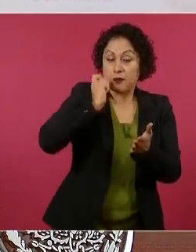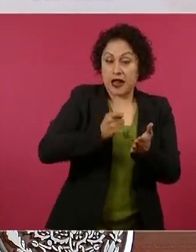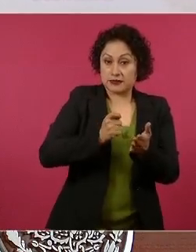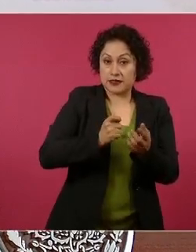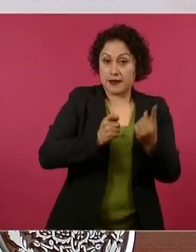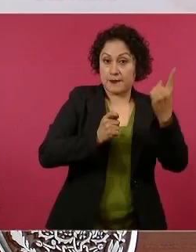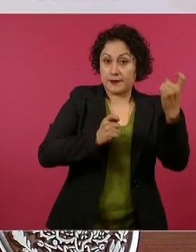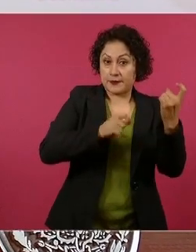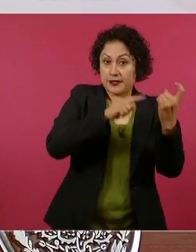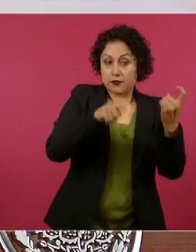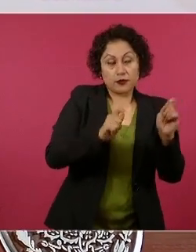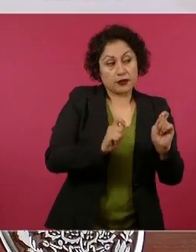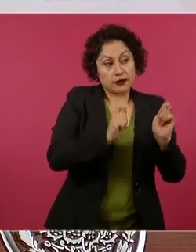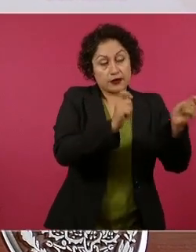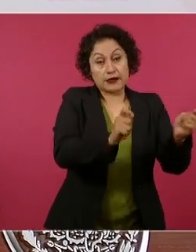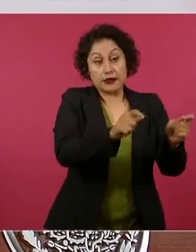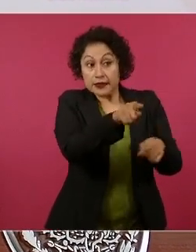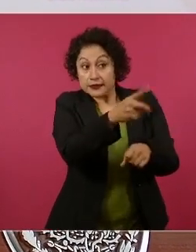le correspondió